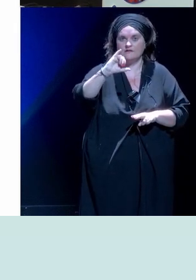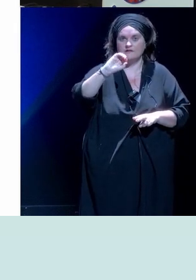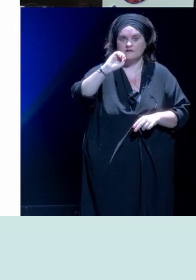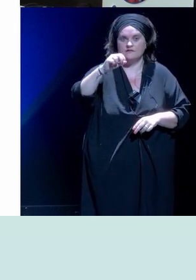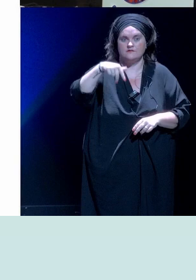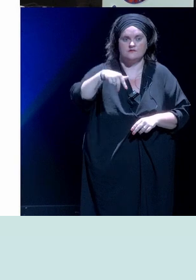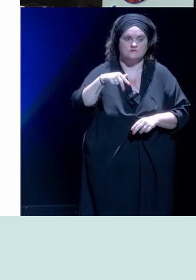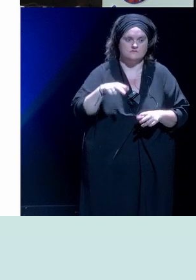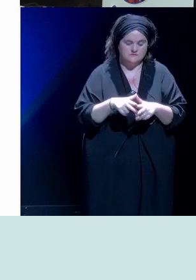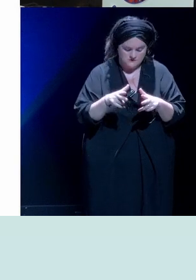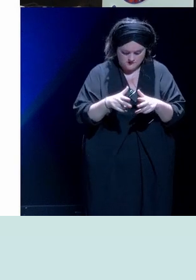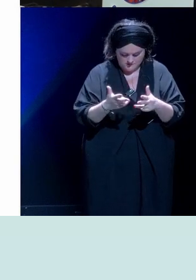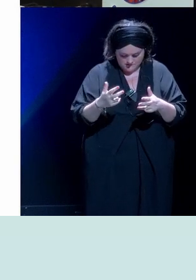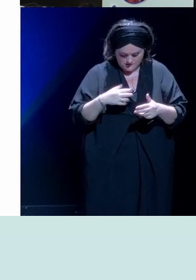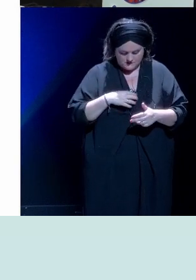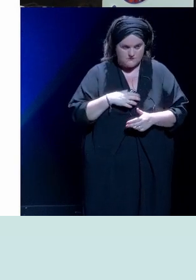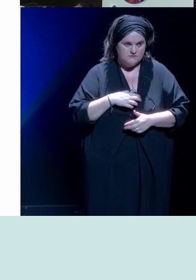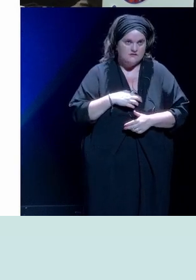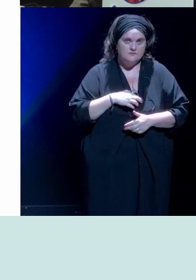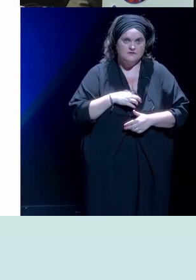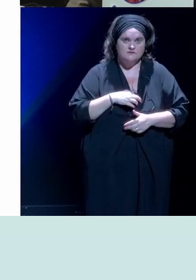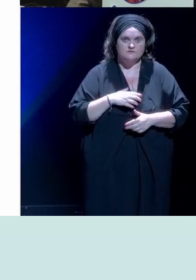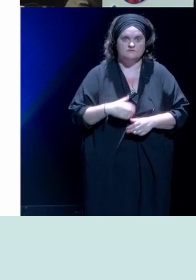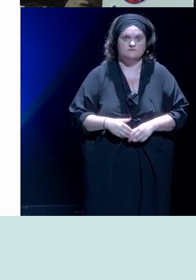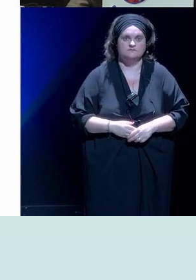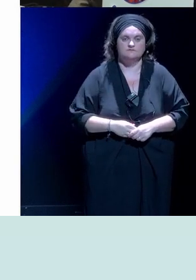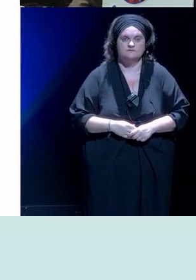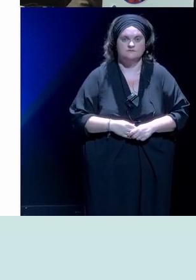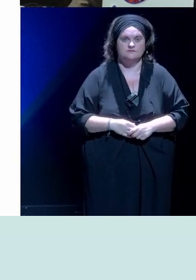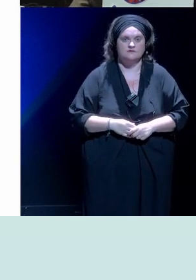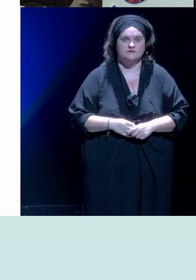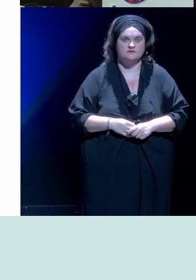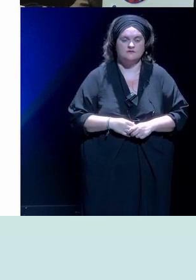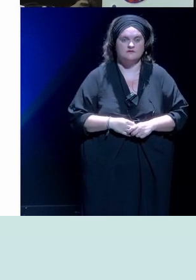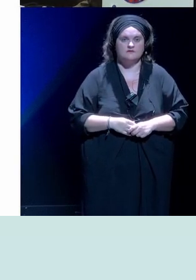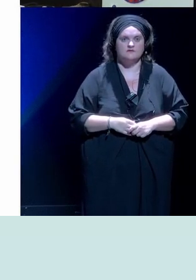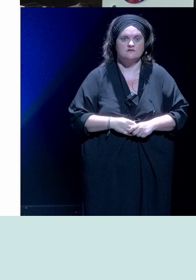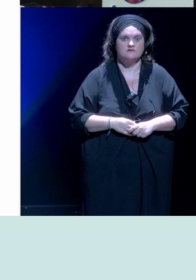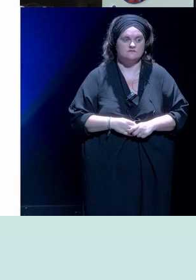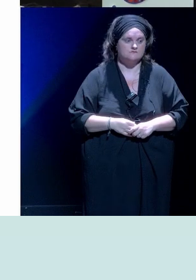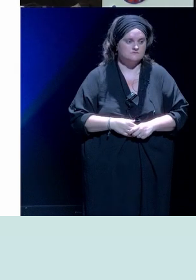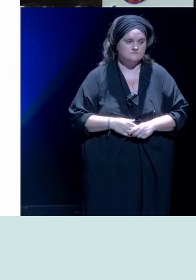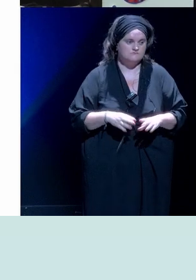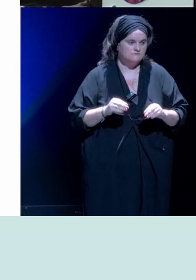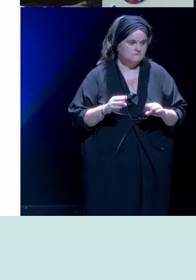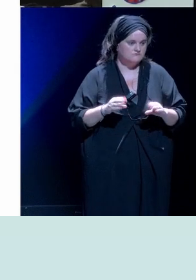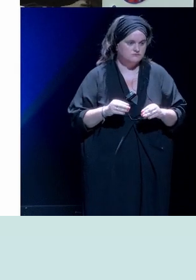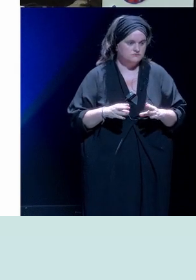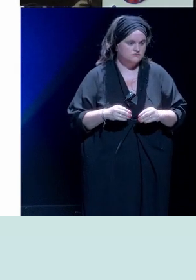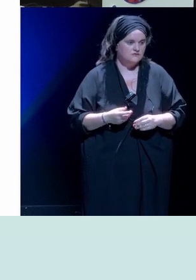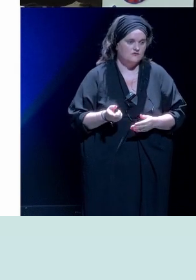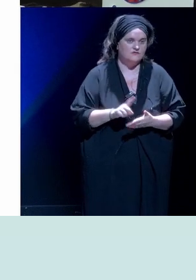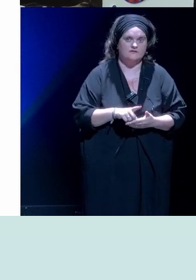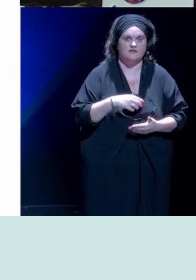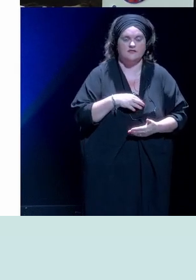Observo en mis trabajos tres fases en este proceso de descalificación social. La fase 1 sería la fragilidad,